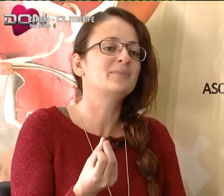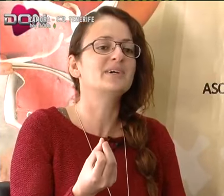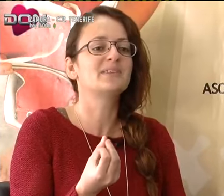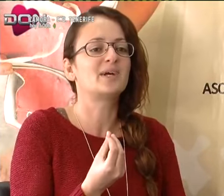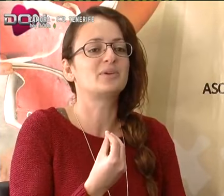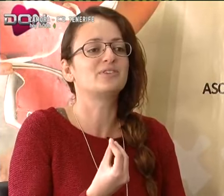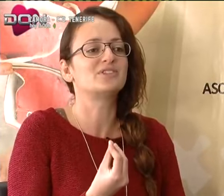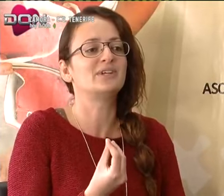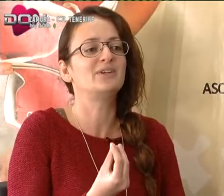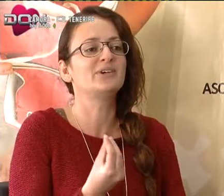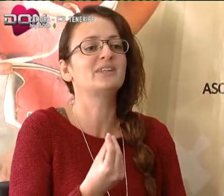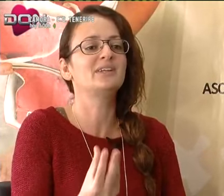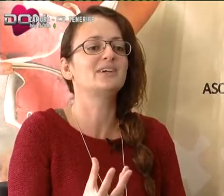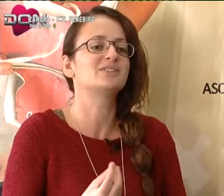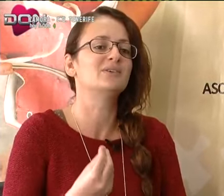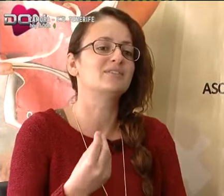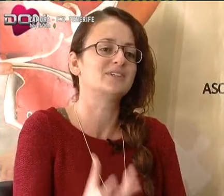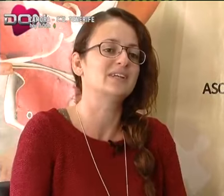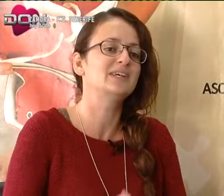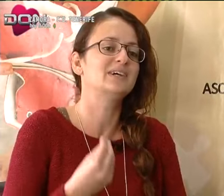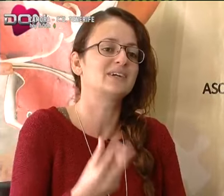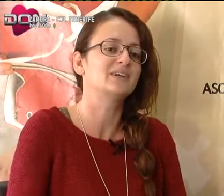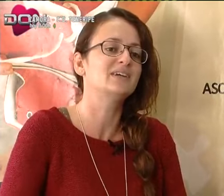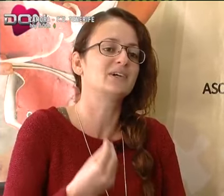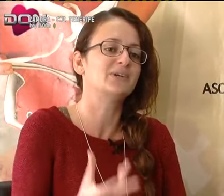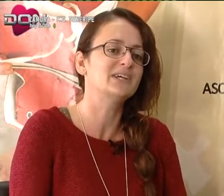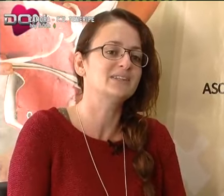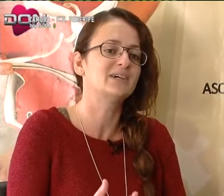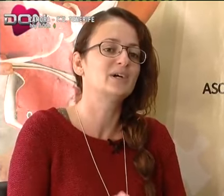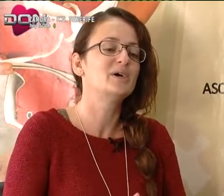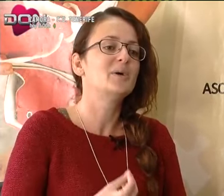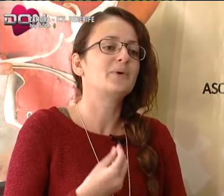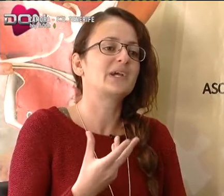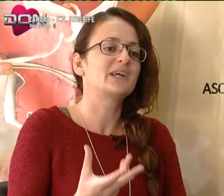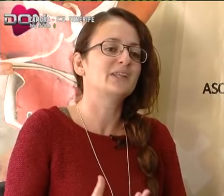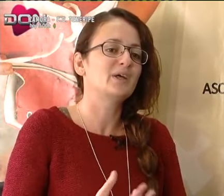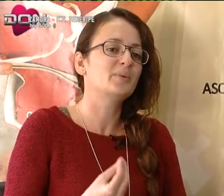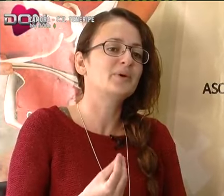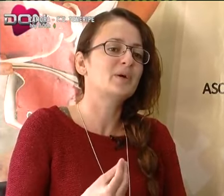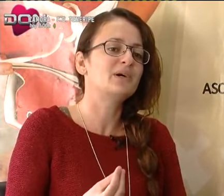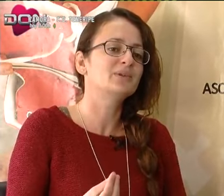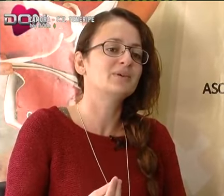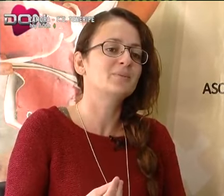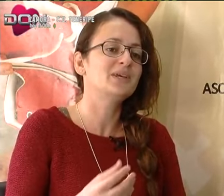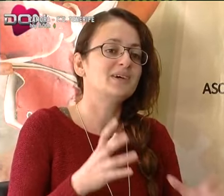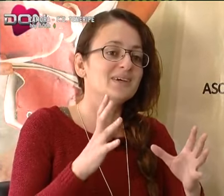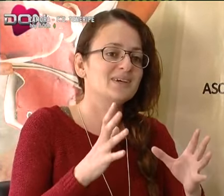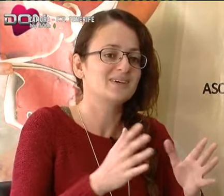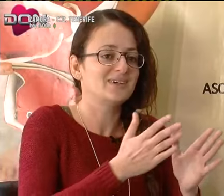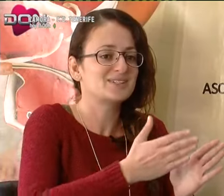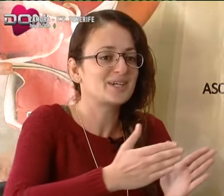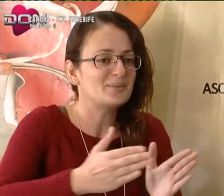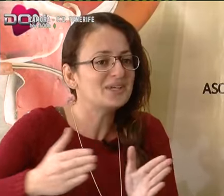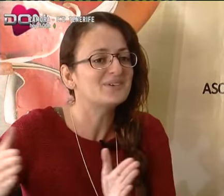tengan la imagen de la profesional no que dirige, sino que facilita, que guía, que orienta, porque la idea del programa de autonomía